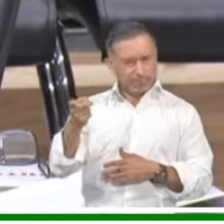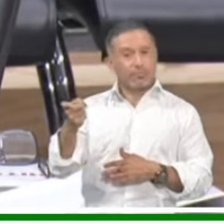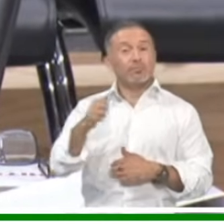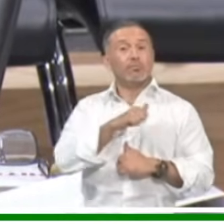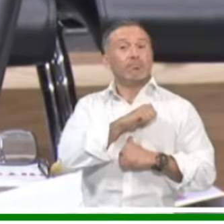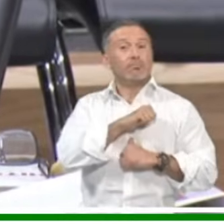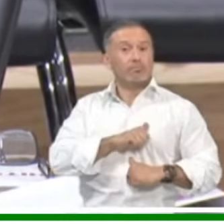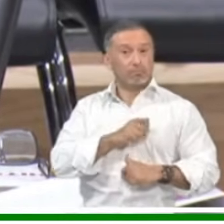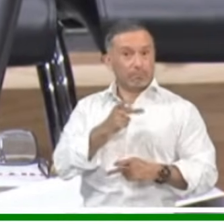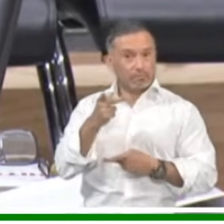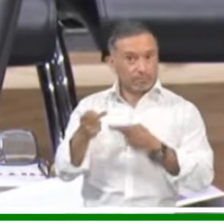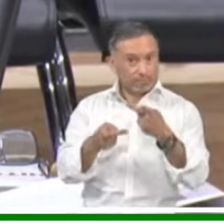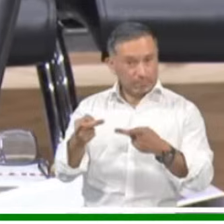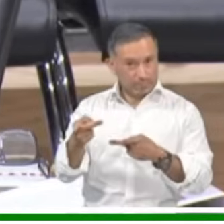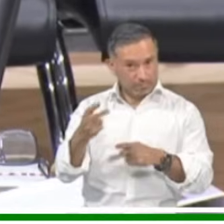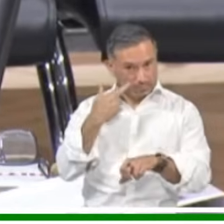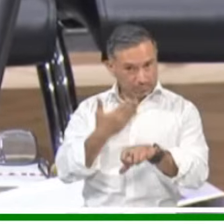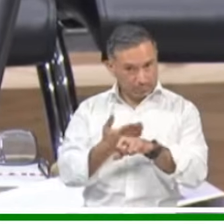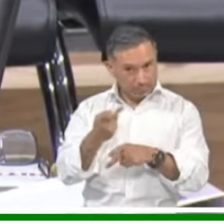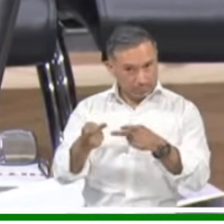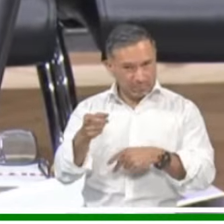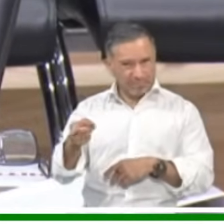moderar se convirtió en un